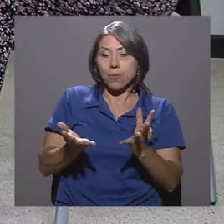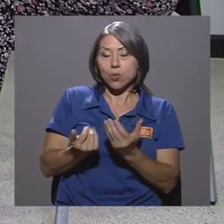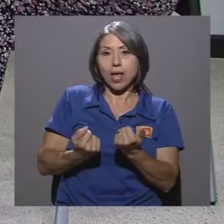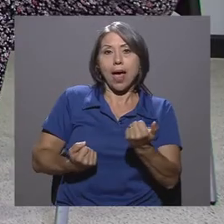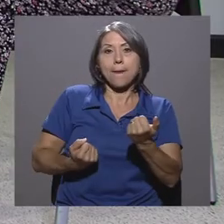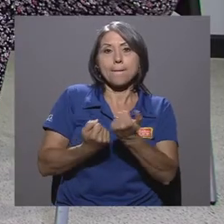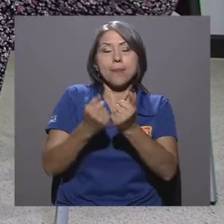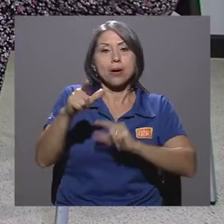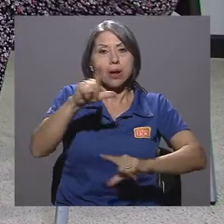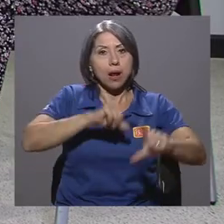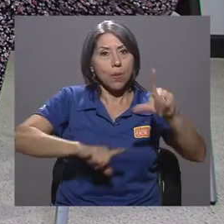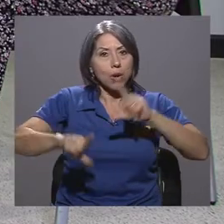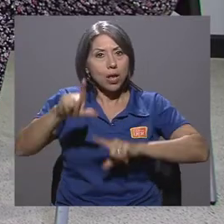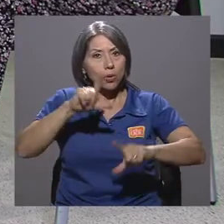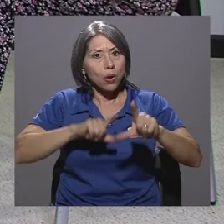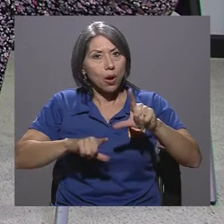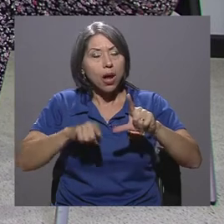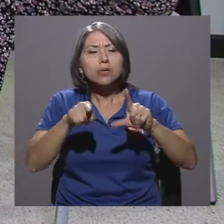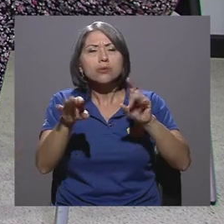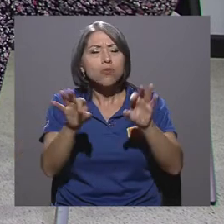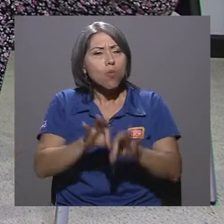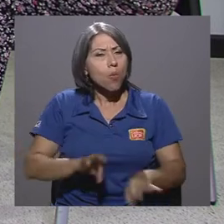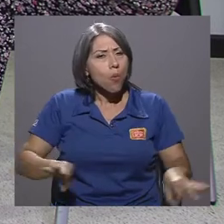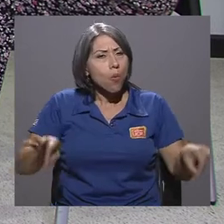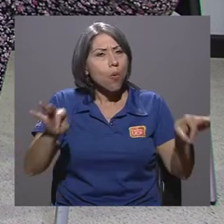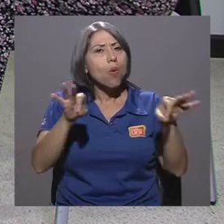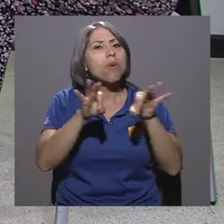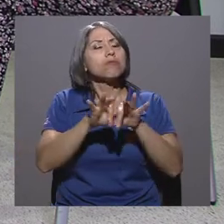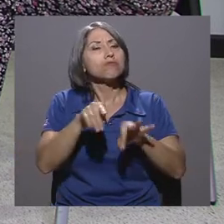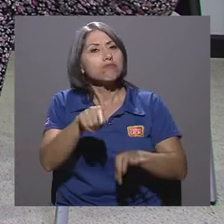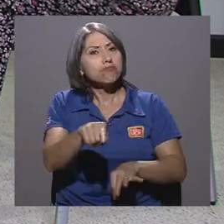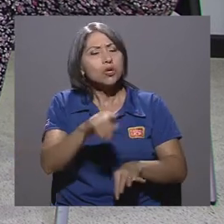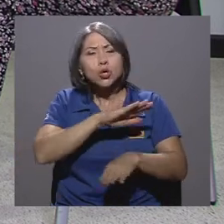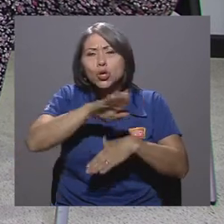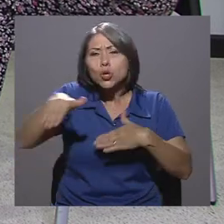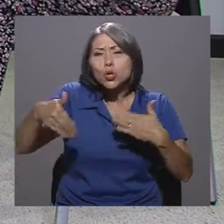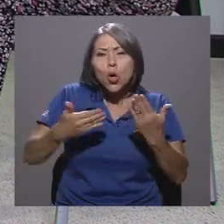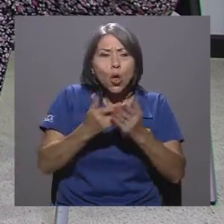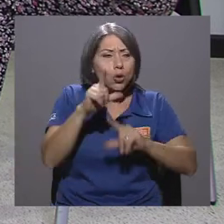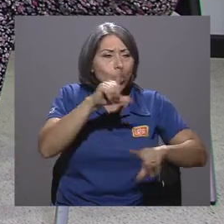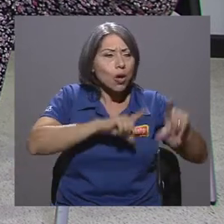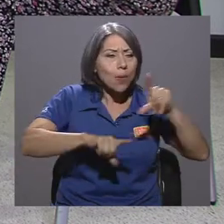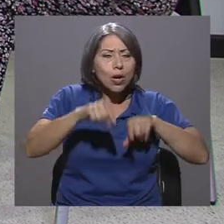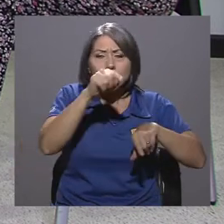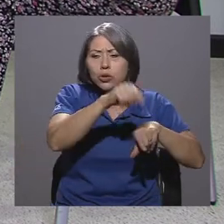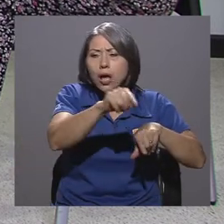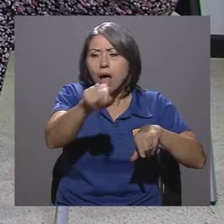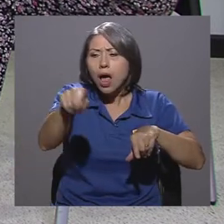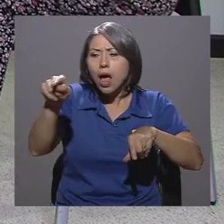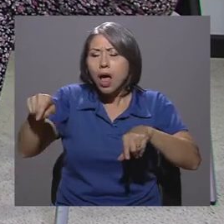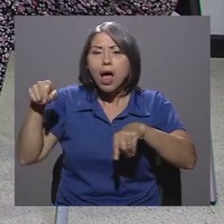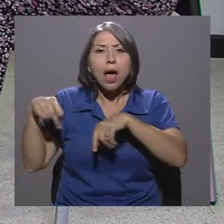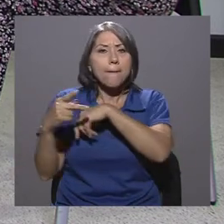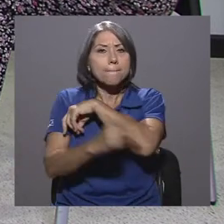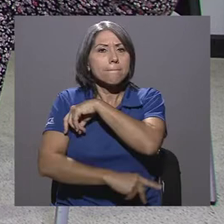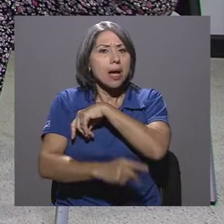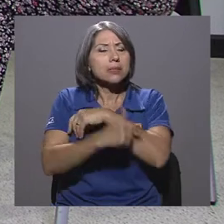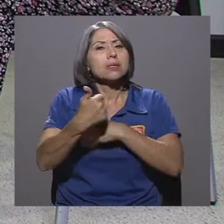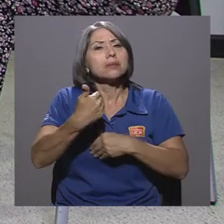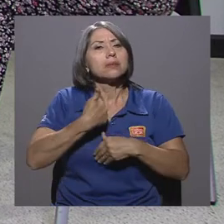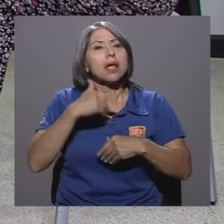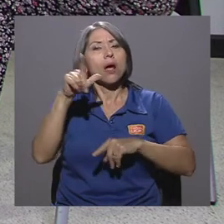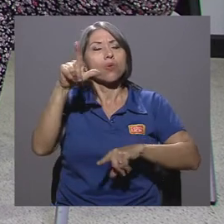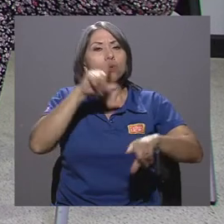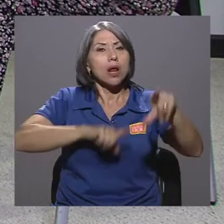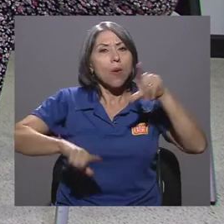los laboratorios, eso es muy importante. La red de laboratorios, por supuesto. Todos los laboratorios, o sea, todos los países tengan un laboratorio que